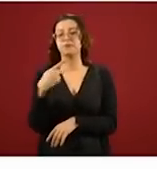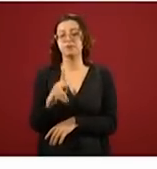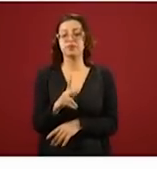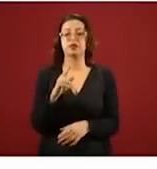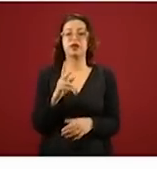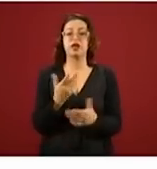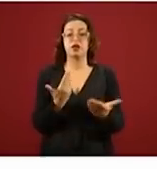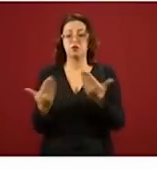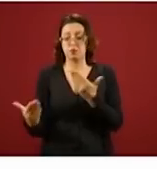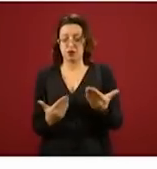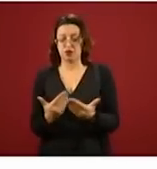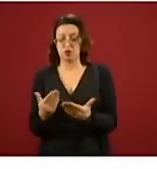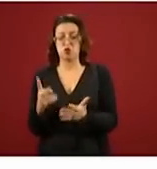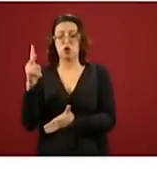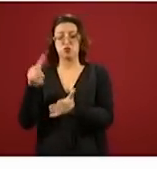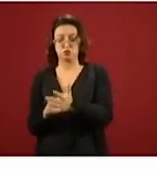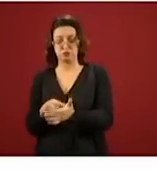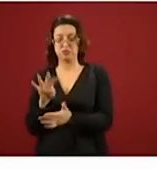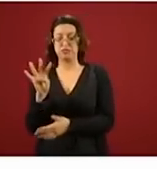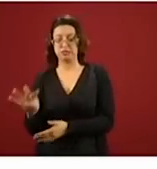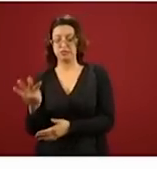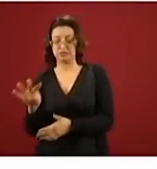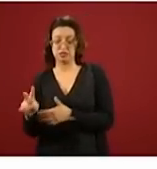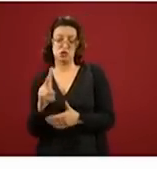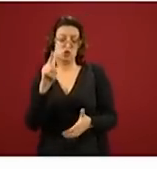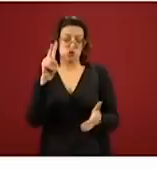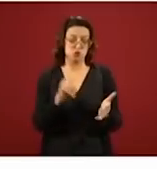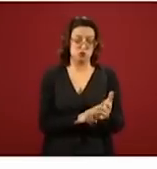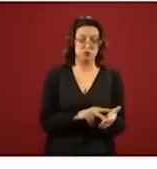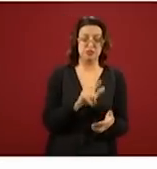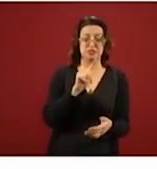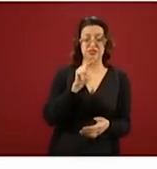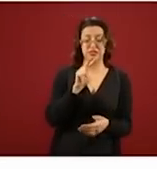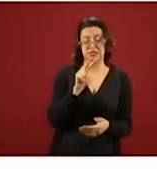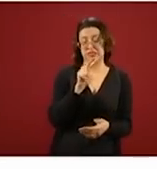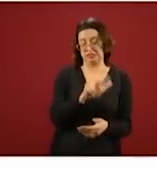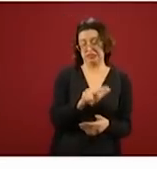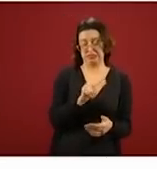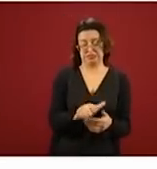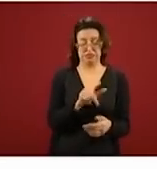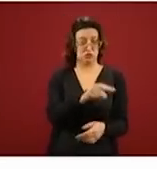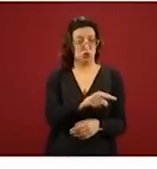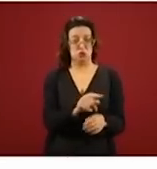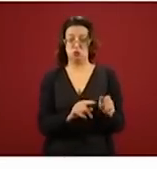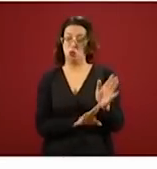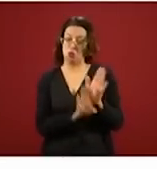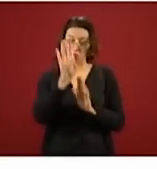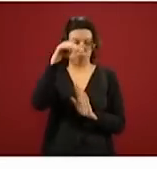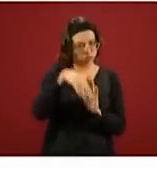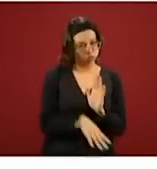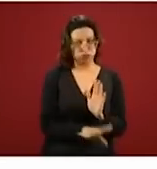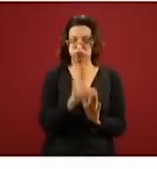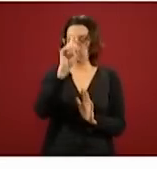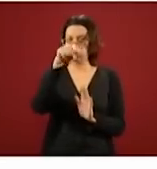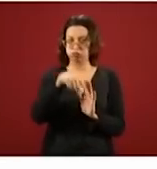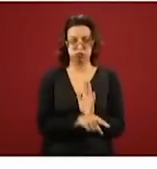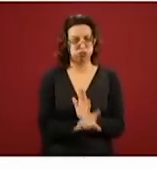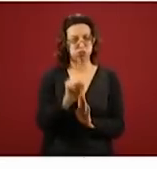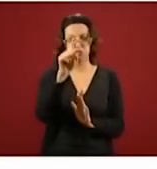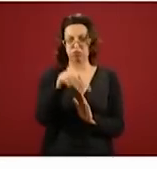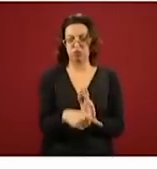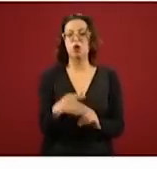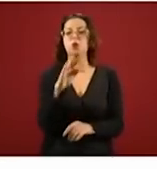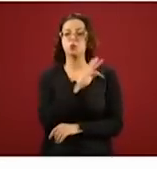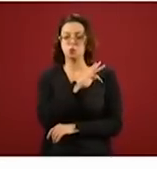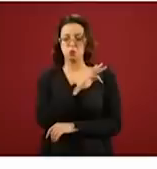2019 y lo comparan con el drástico y aparte errático aumento que tuvo en el 2018 se ve